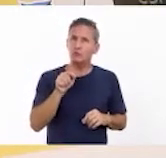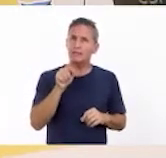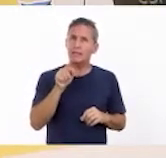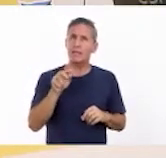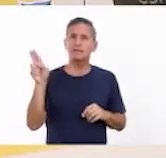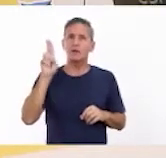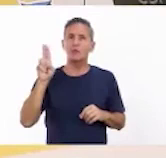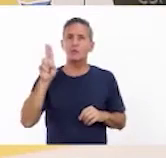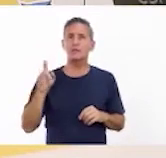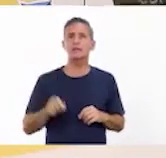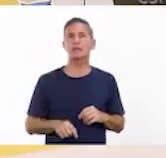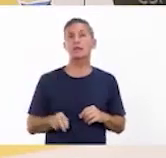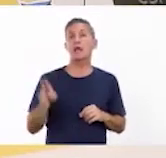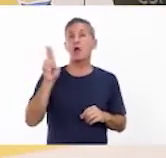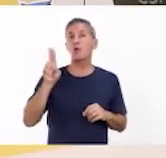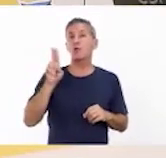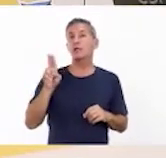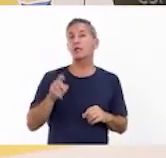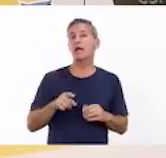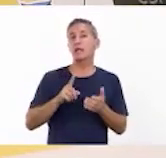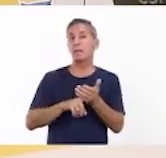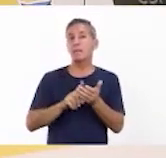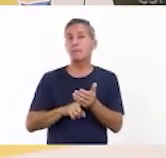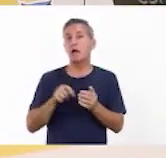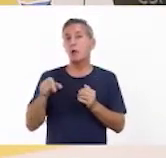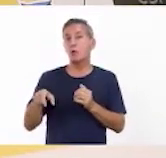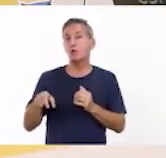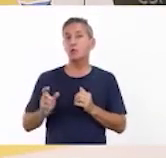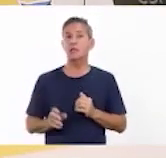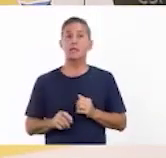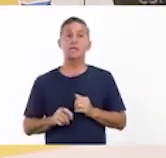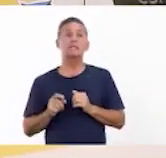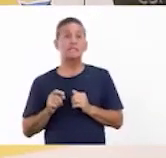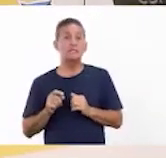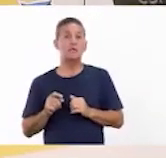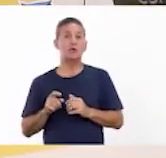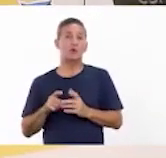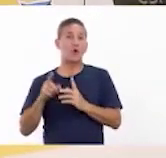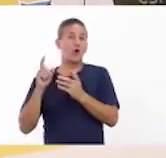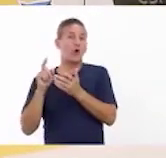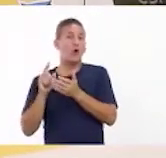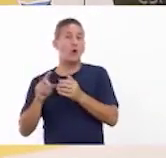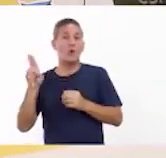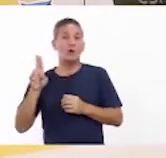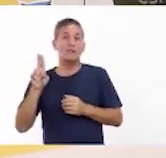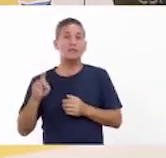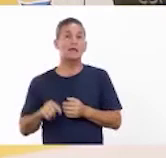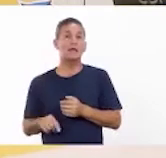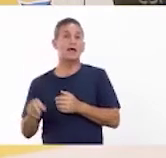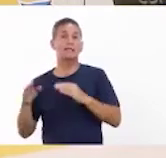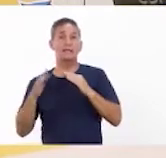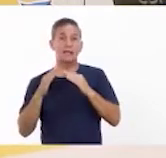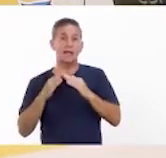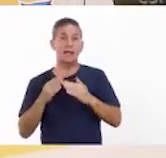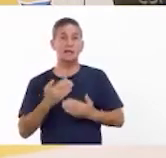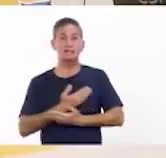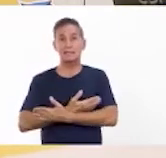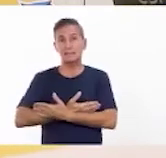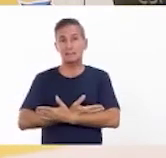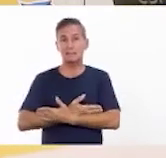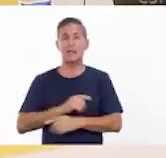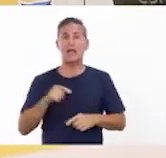de Papagorió y a la unidad de Casa de Muñecas. Pasamos entonces al